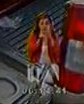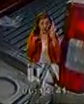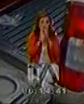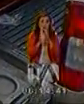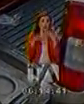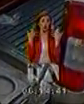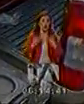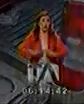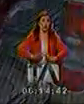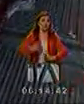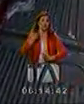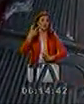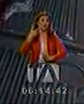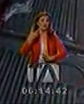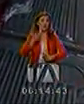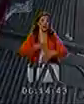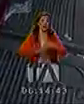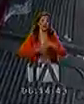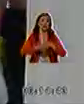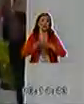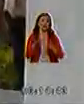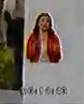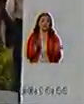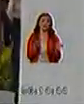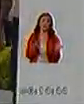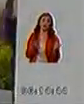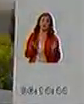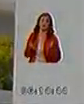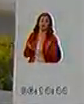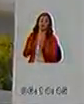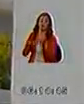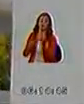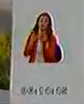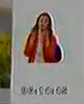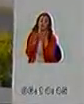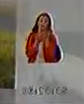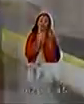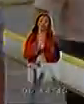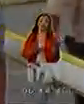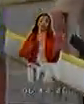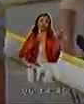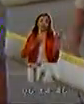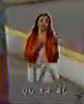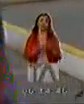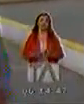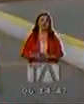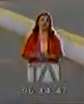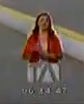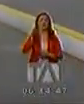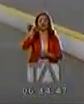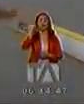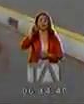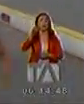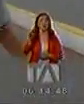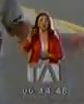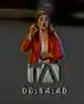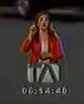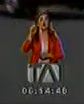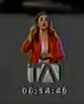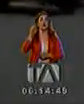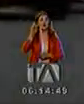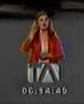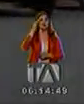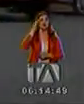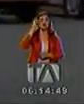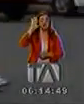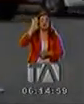de los 3 asesinados por la airada turba. Ahí los esperaron algunos de sus familiares. Ana Rosado, una de ellas, aseguró desconocer